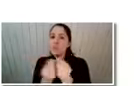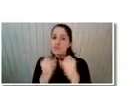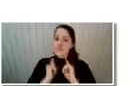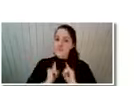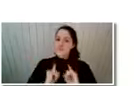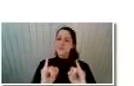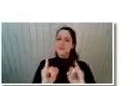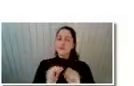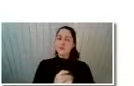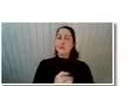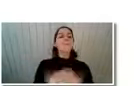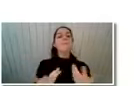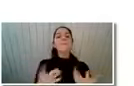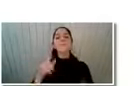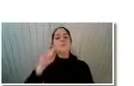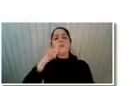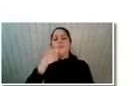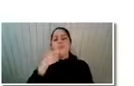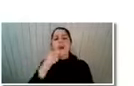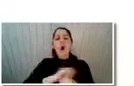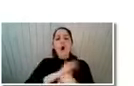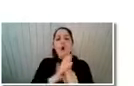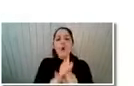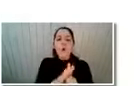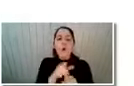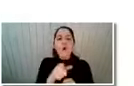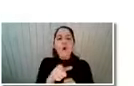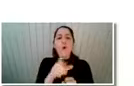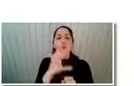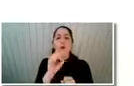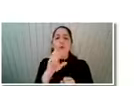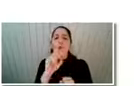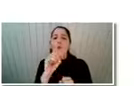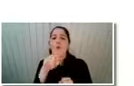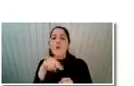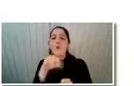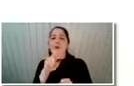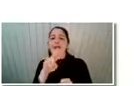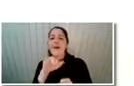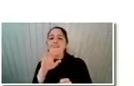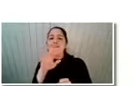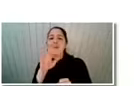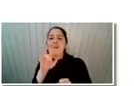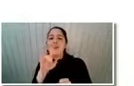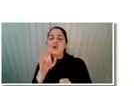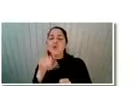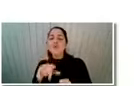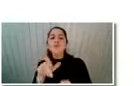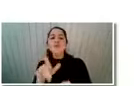coronavirus? Y es un término utilizado para referirse a cualquier virus de la familia